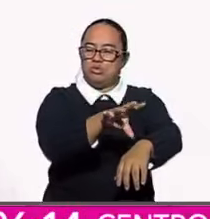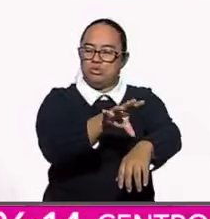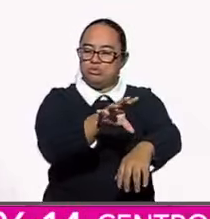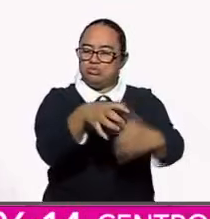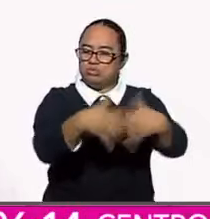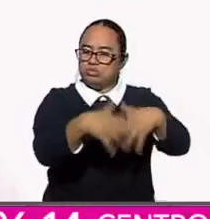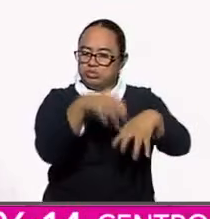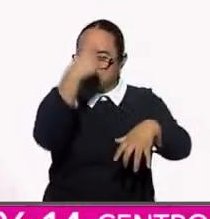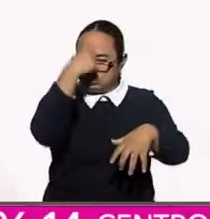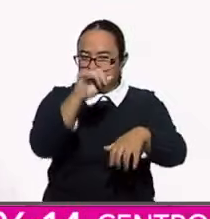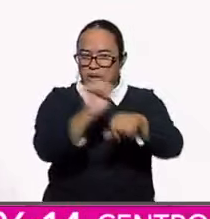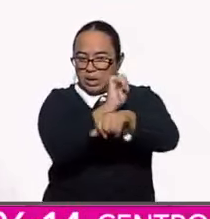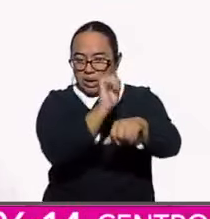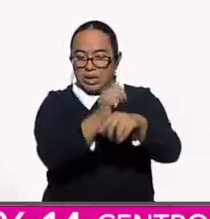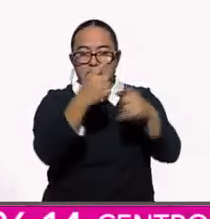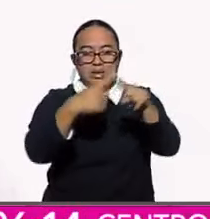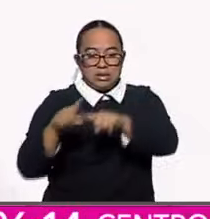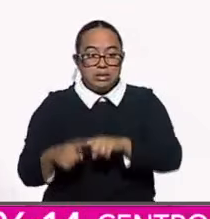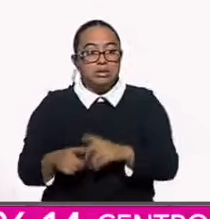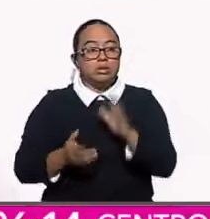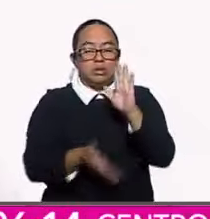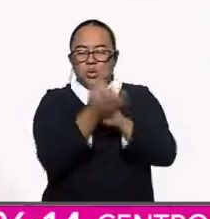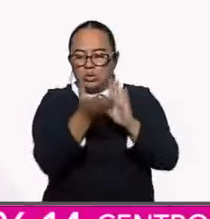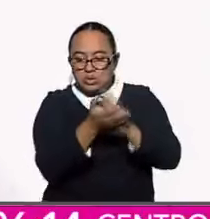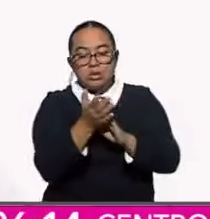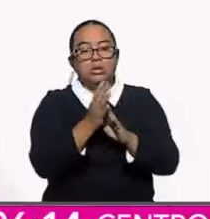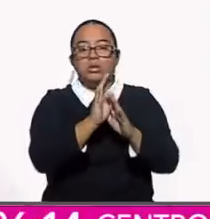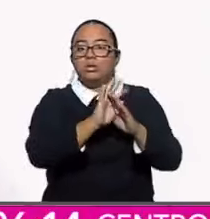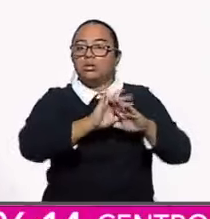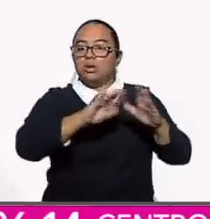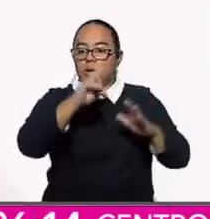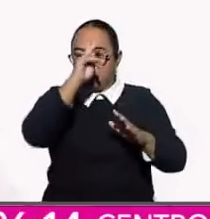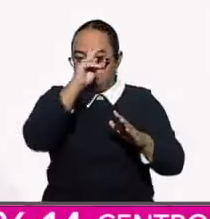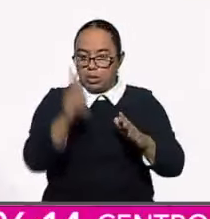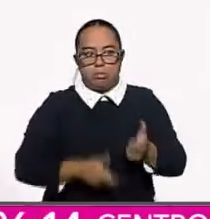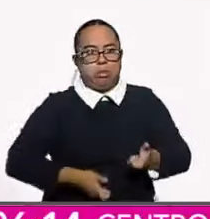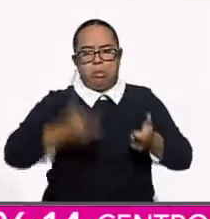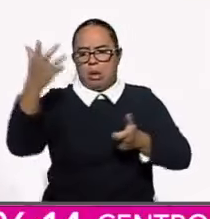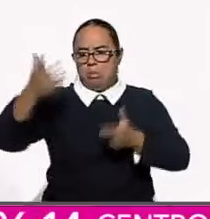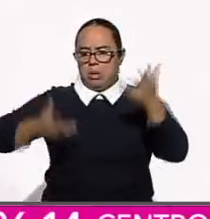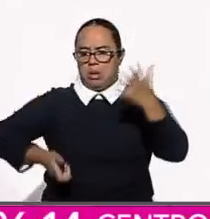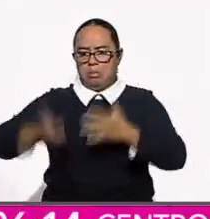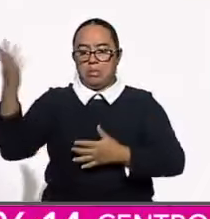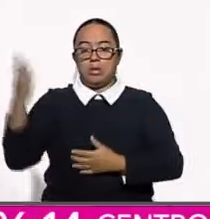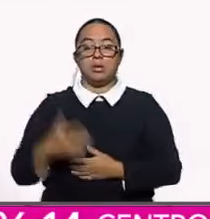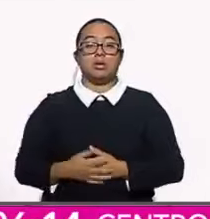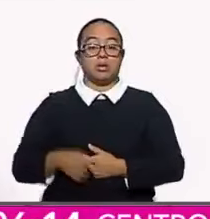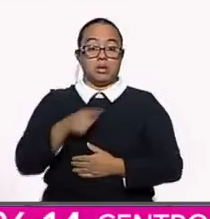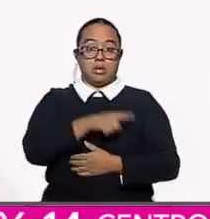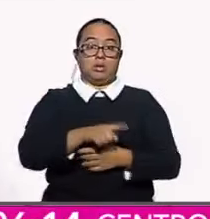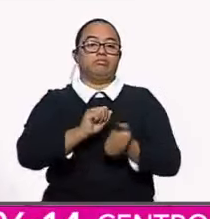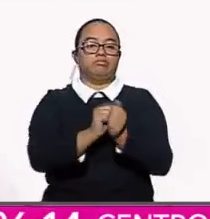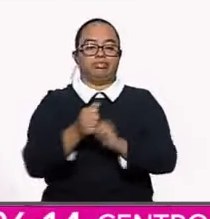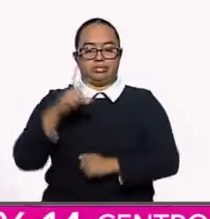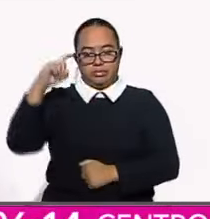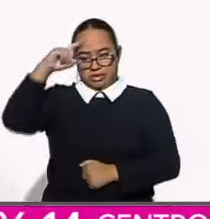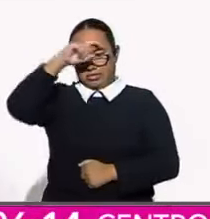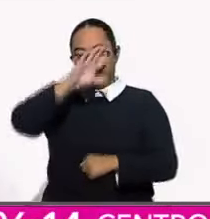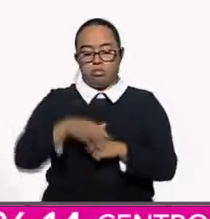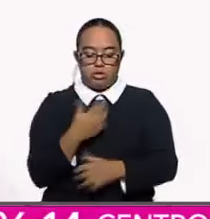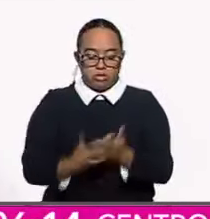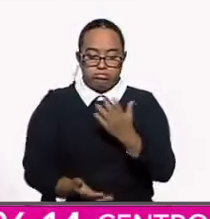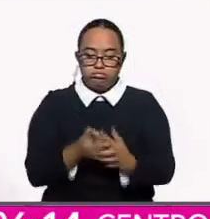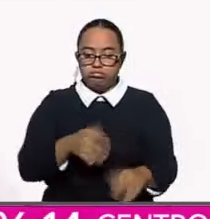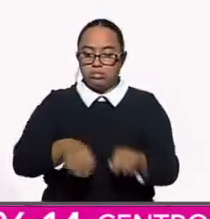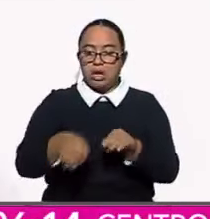los mismos que habían apoyado al gobernador le dijeron, oye, esto sí está siendo muy complicado, porque no tenemos mano de obra. Y eso